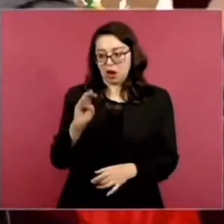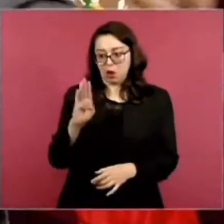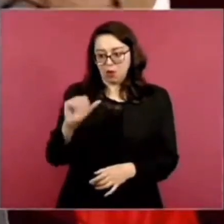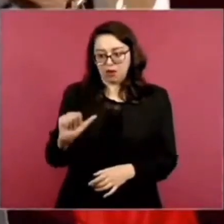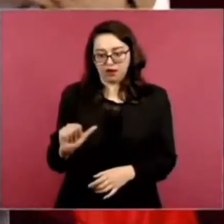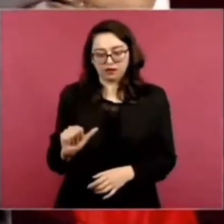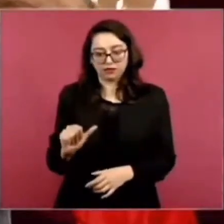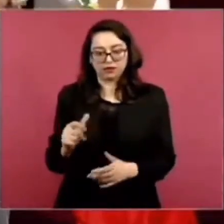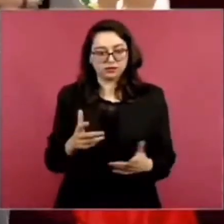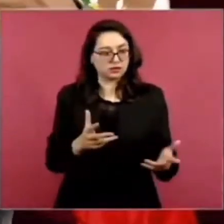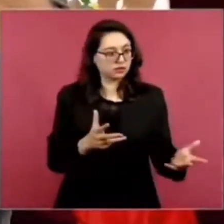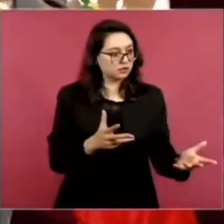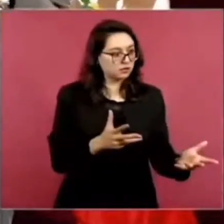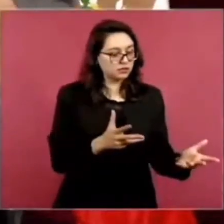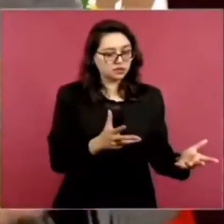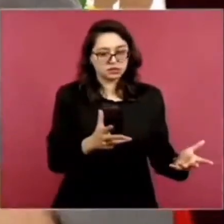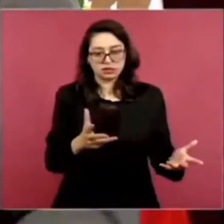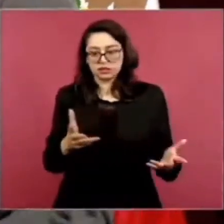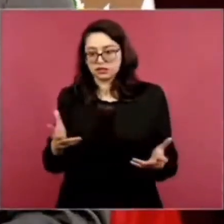y no había